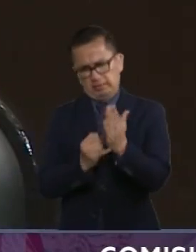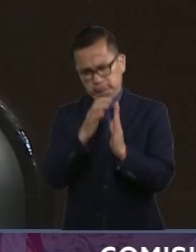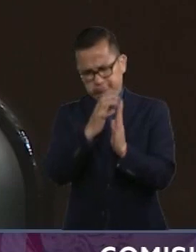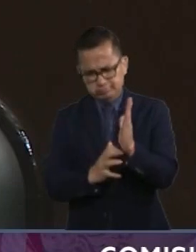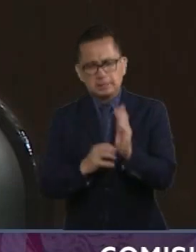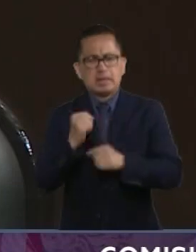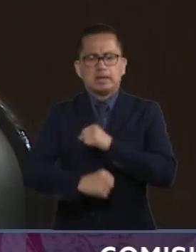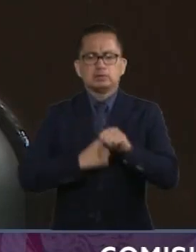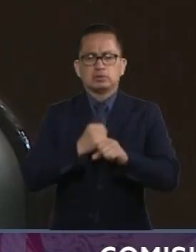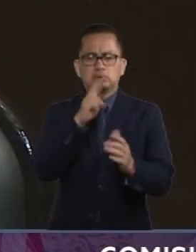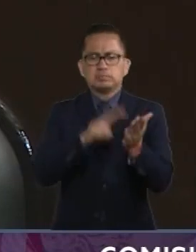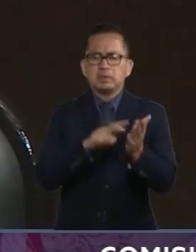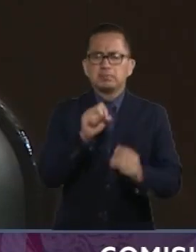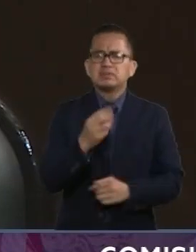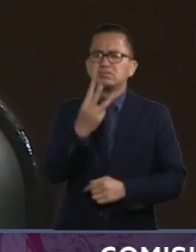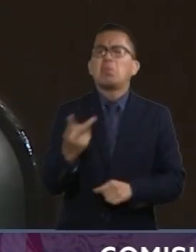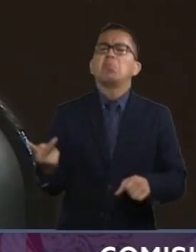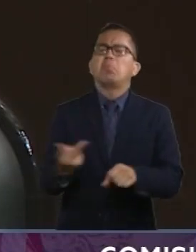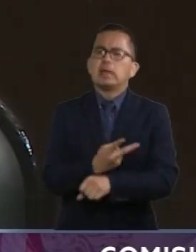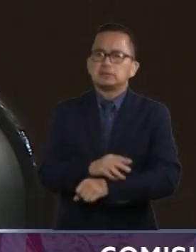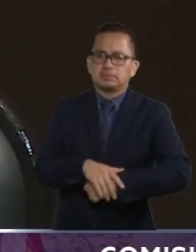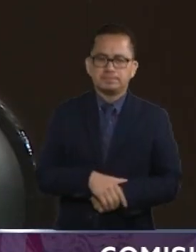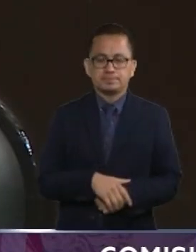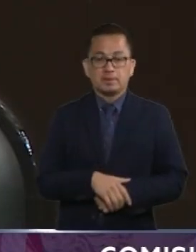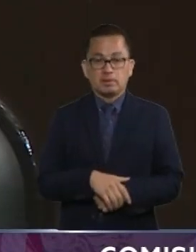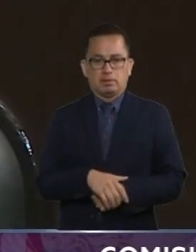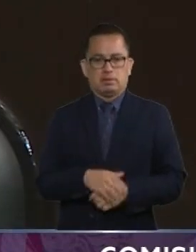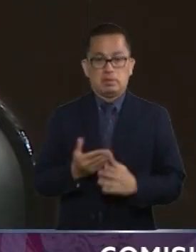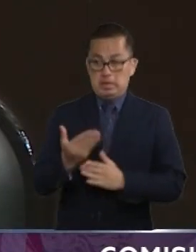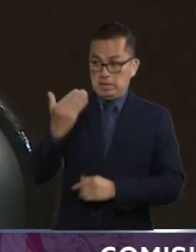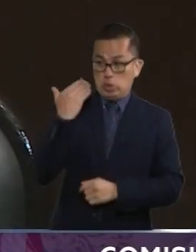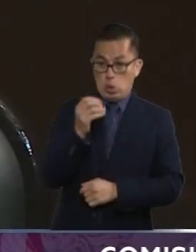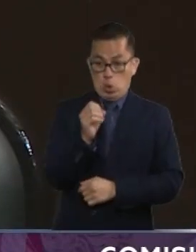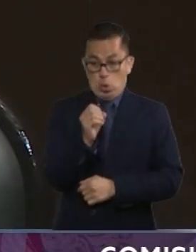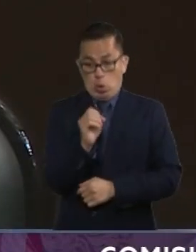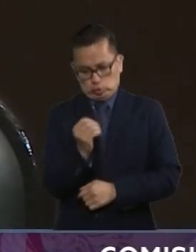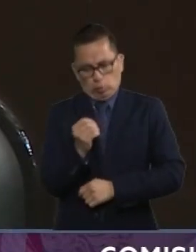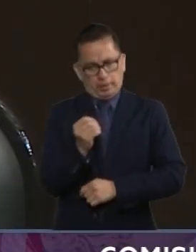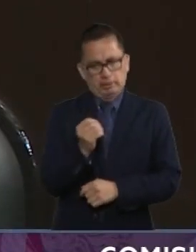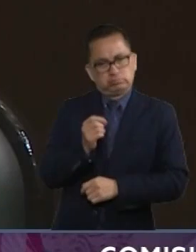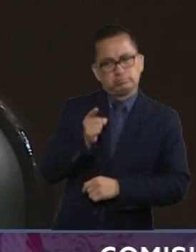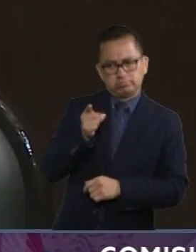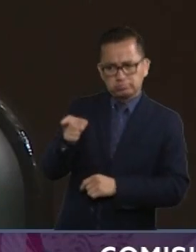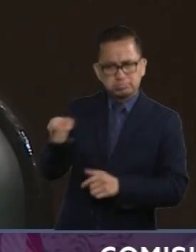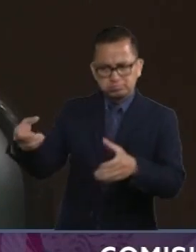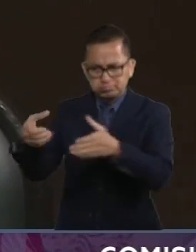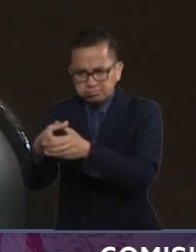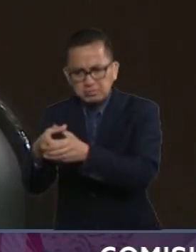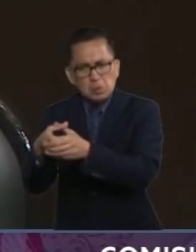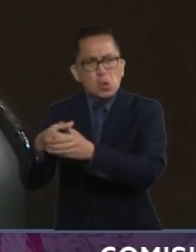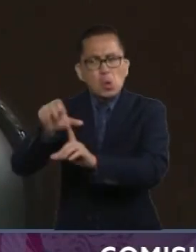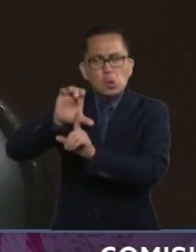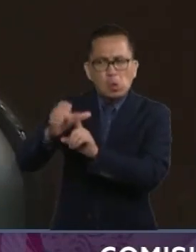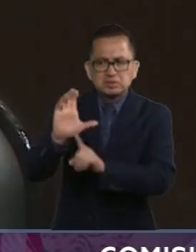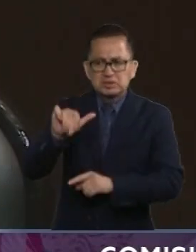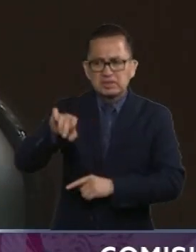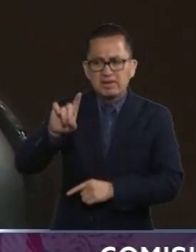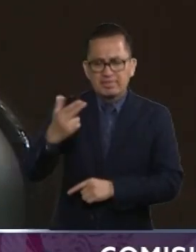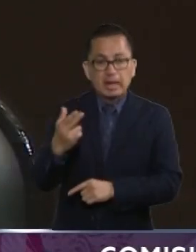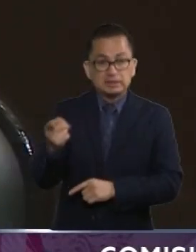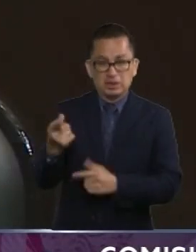2023. En octubre pasado, la comisión se quedó de un momento a otro sin integrantes en su